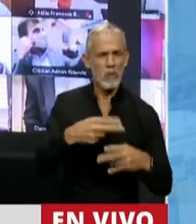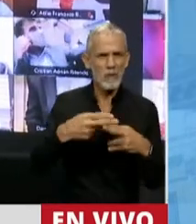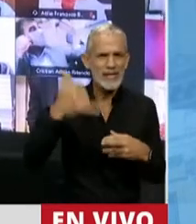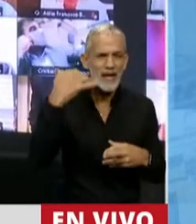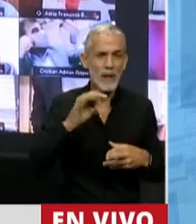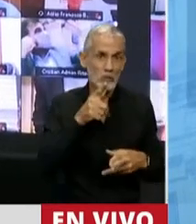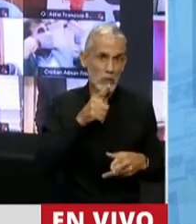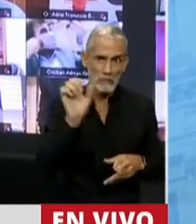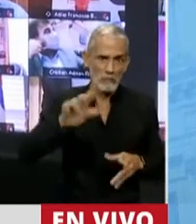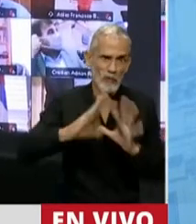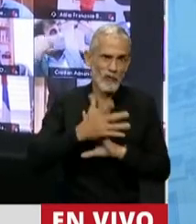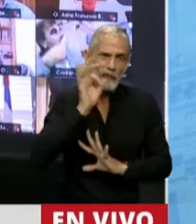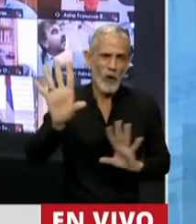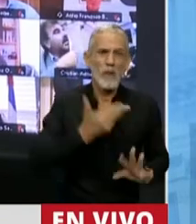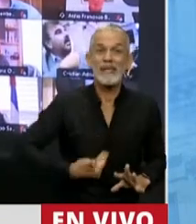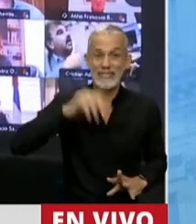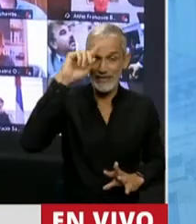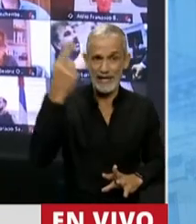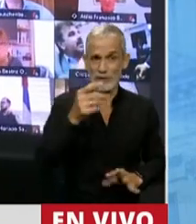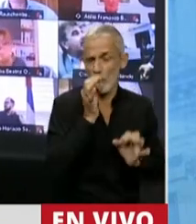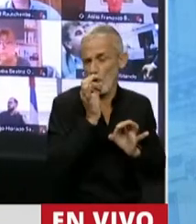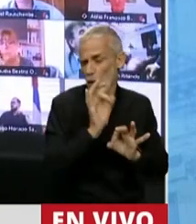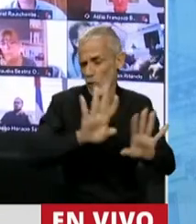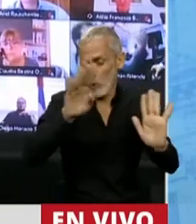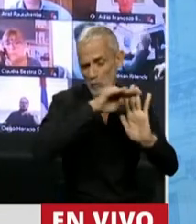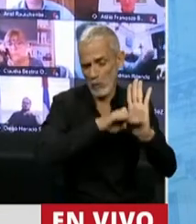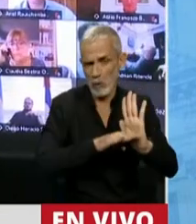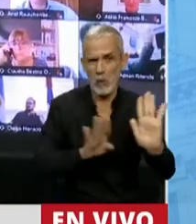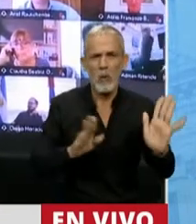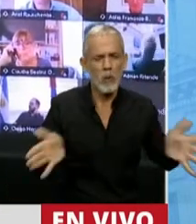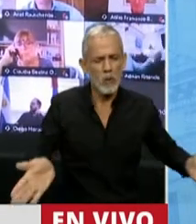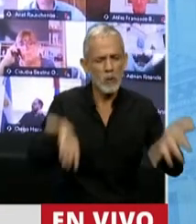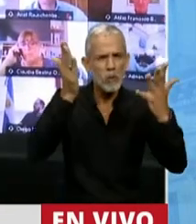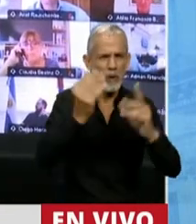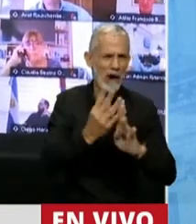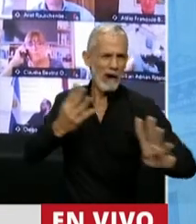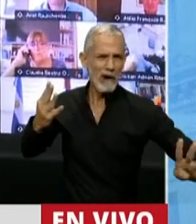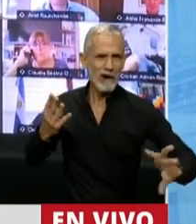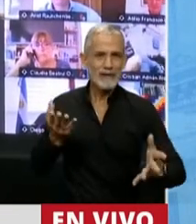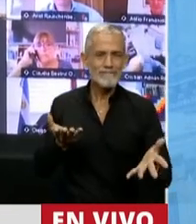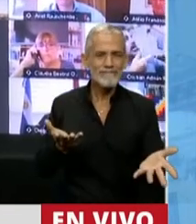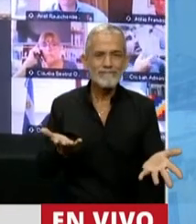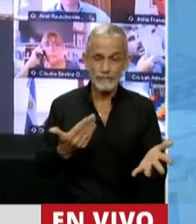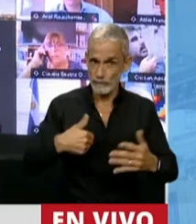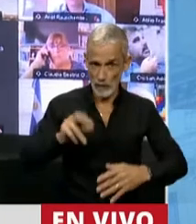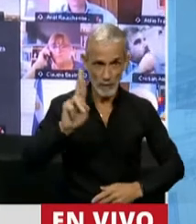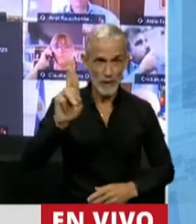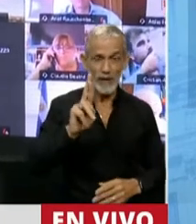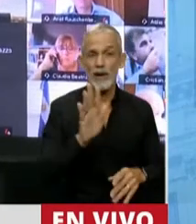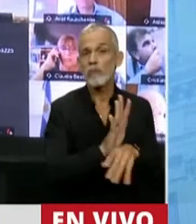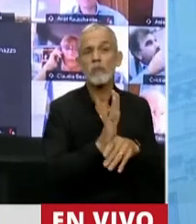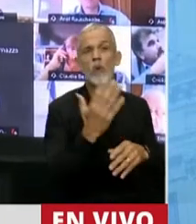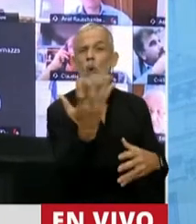privado la presidencia de la nación por eso esta cuestión de privilegio es para quien se ha reído